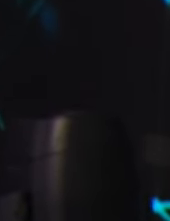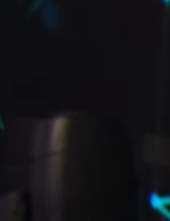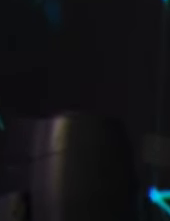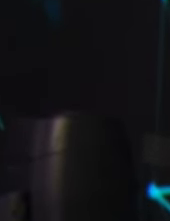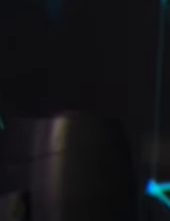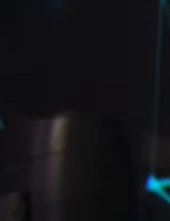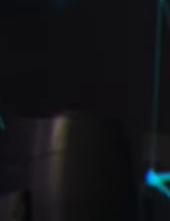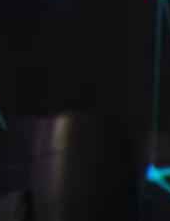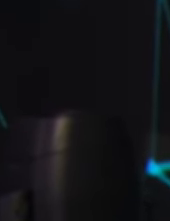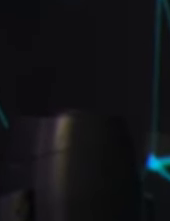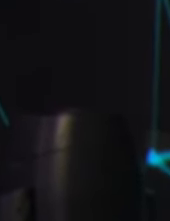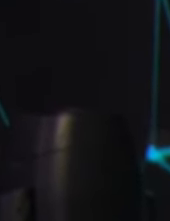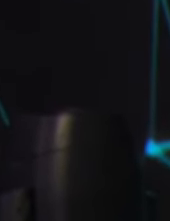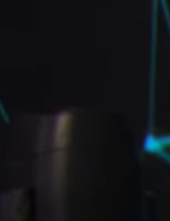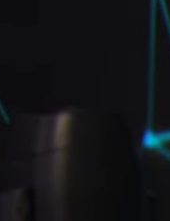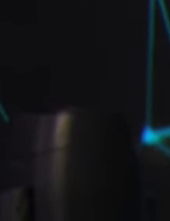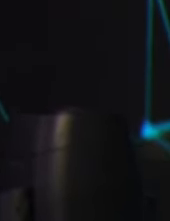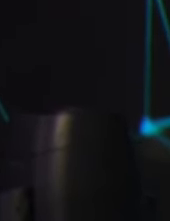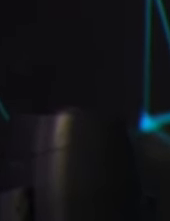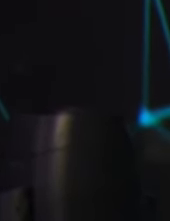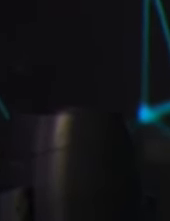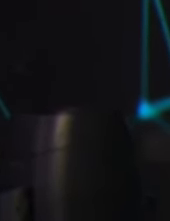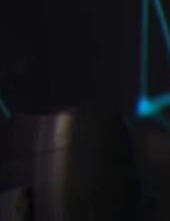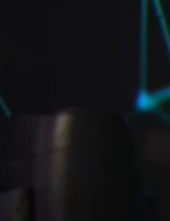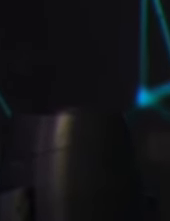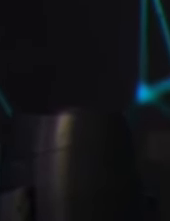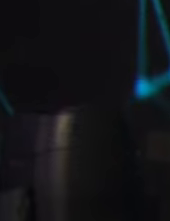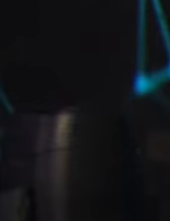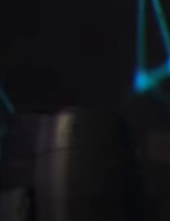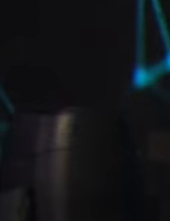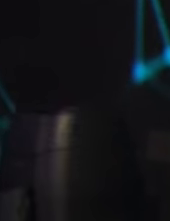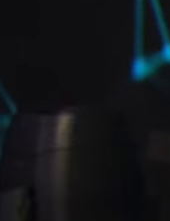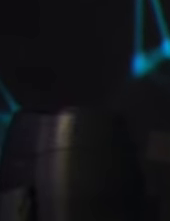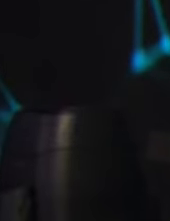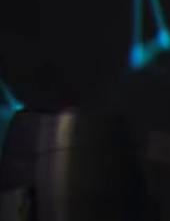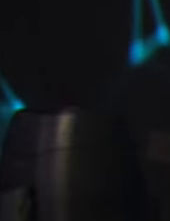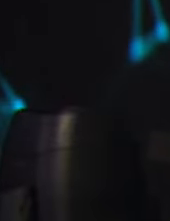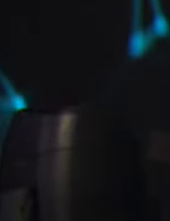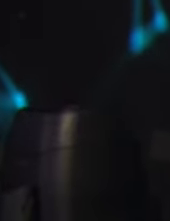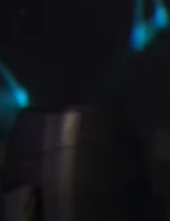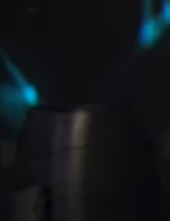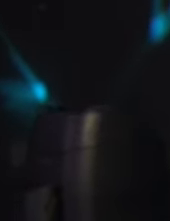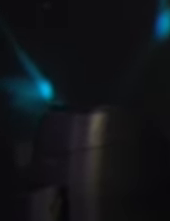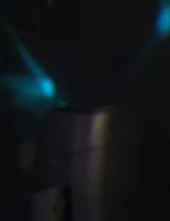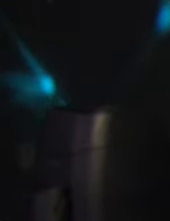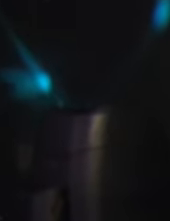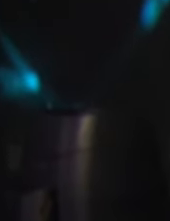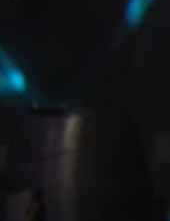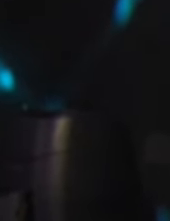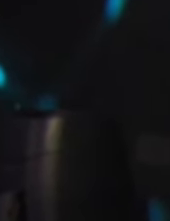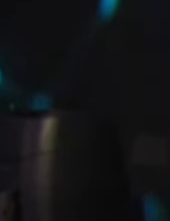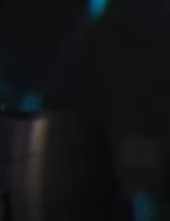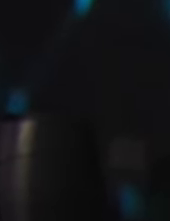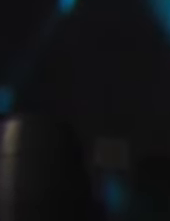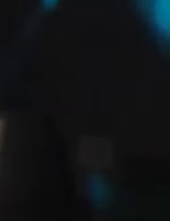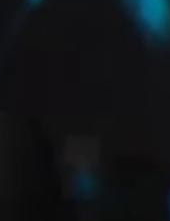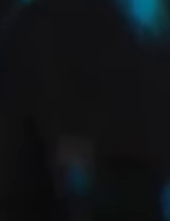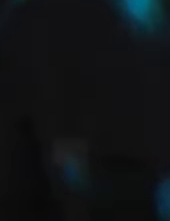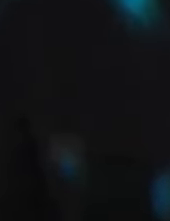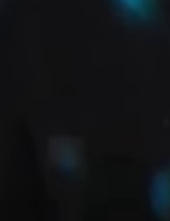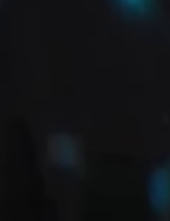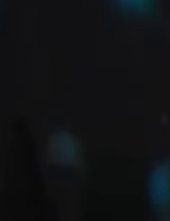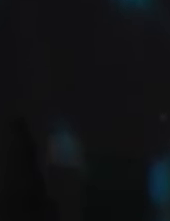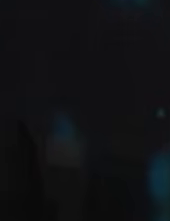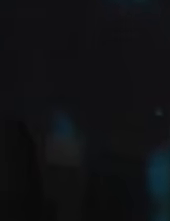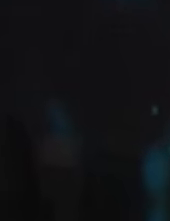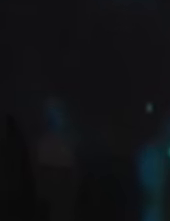herramienta al servicio de la humanidad como dijeron hace poco en un viaje que tuvo a San Francisco la Inteligencia artificial no nos va a reemplazar sino que nos va